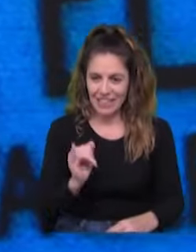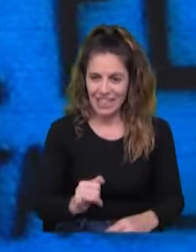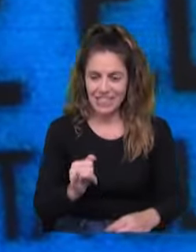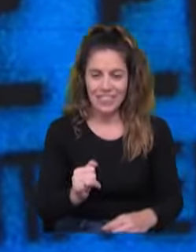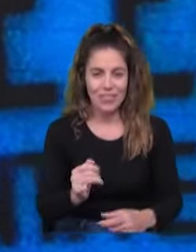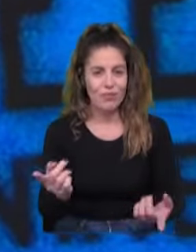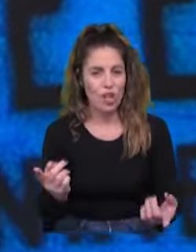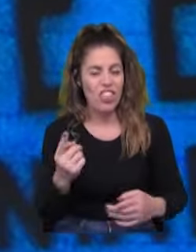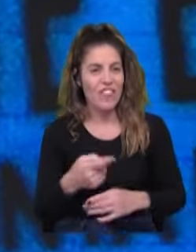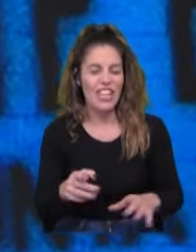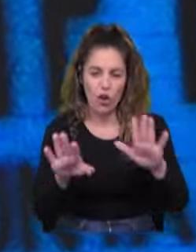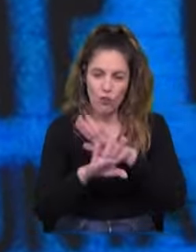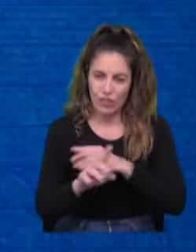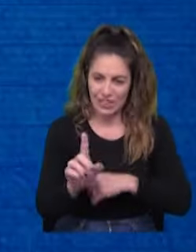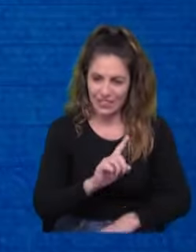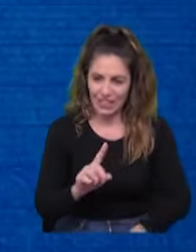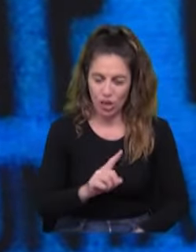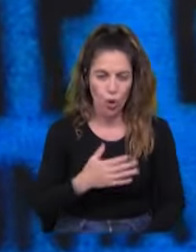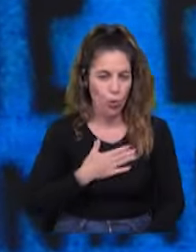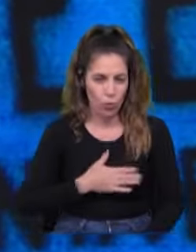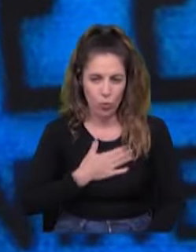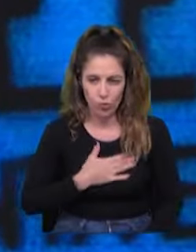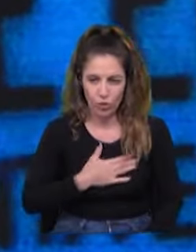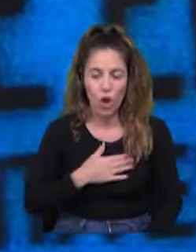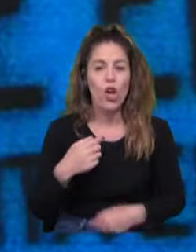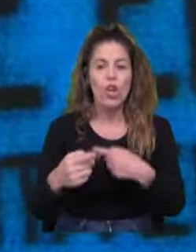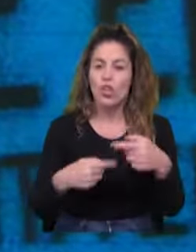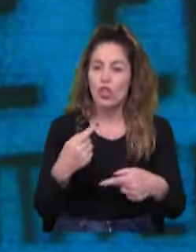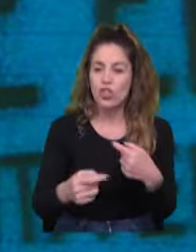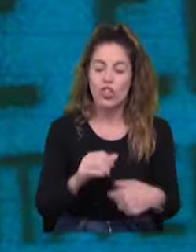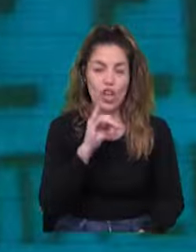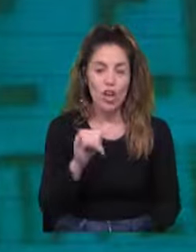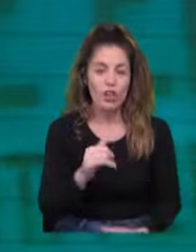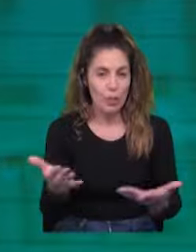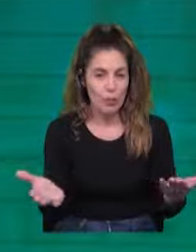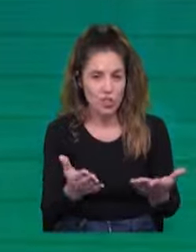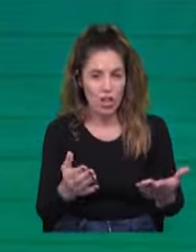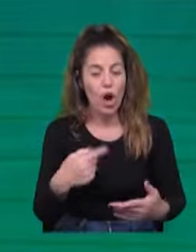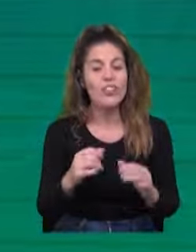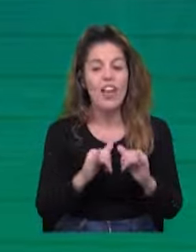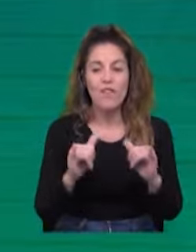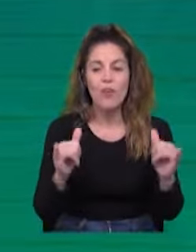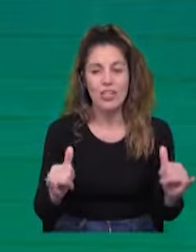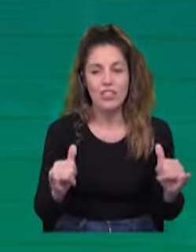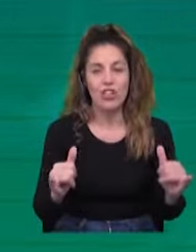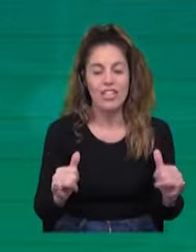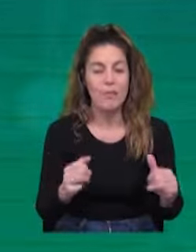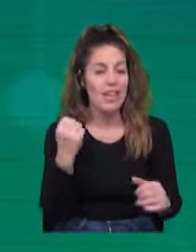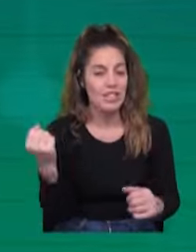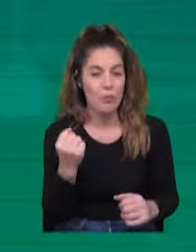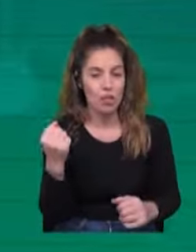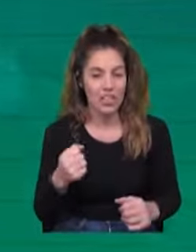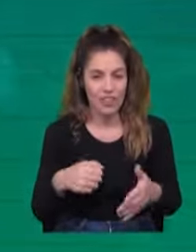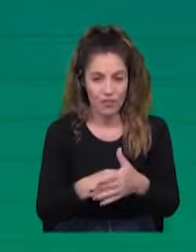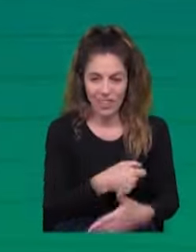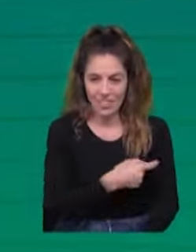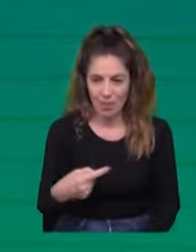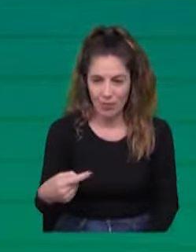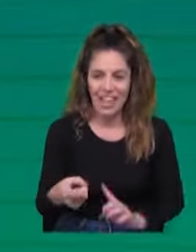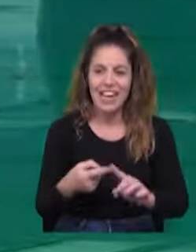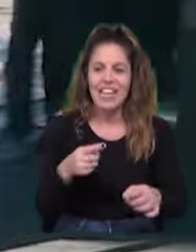deberían tener que confundirse gracias un gusto bueno muy bien nosotros les contamos ahora otra de las informaciones que se destaca este fin de semana y